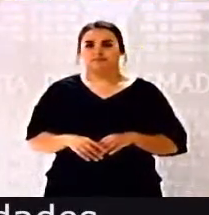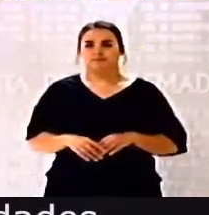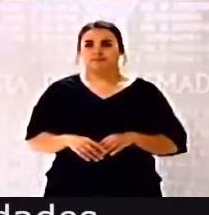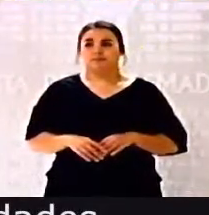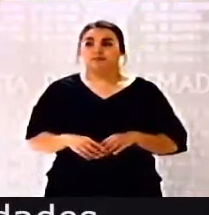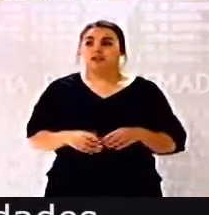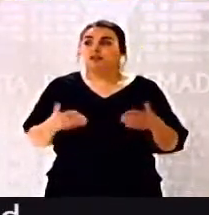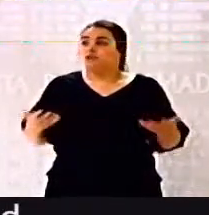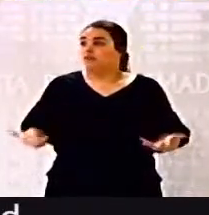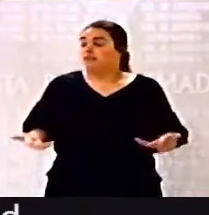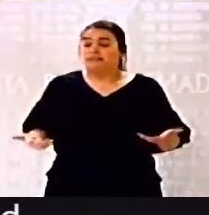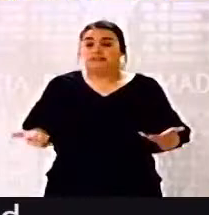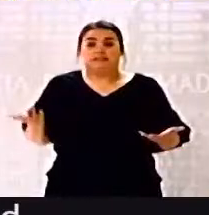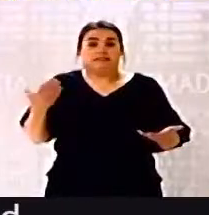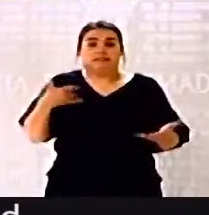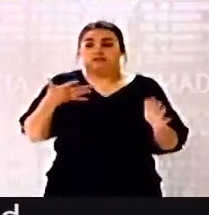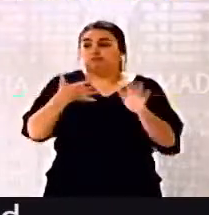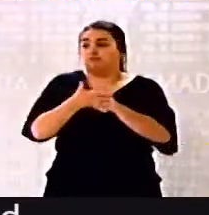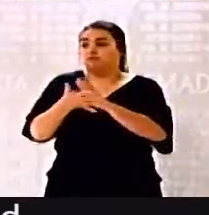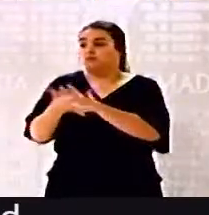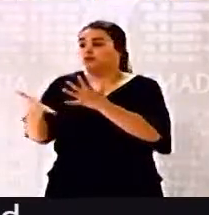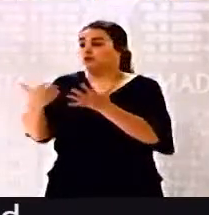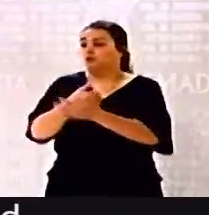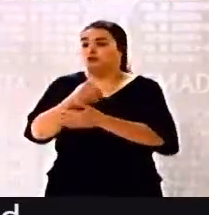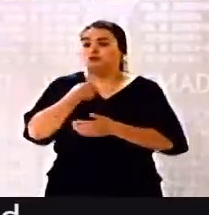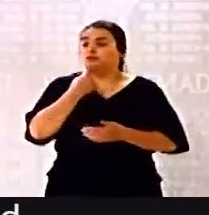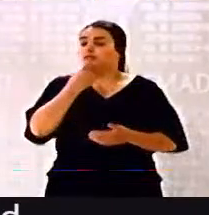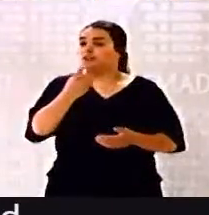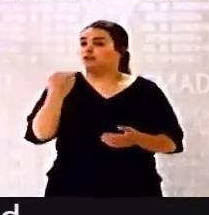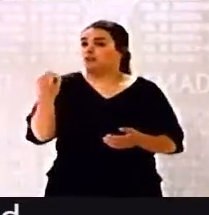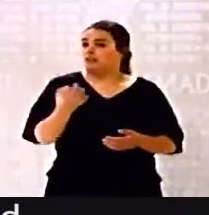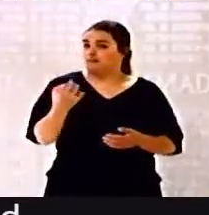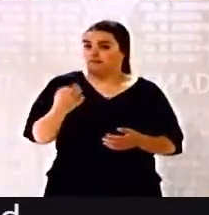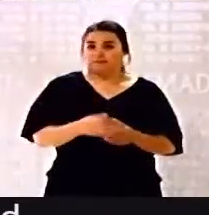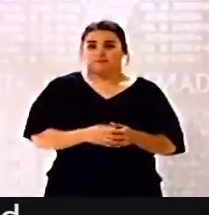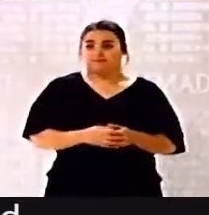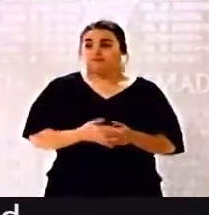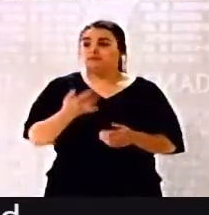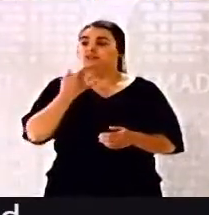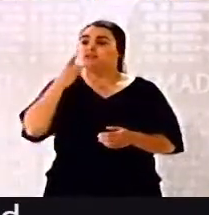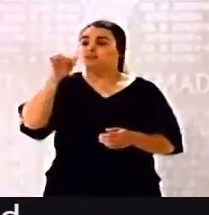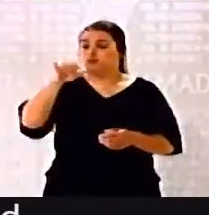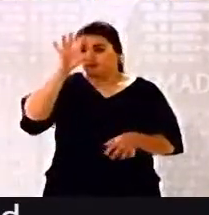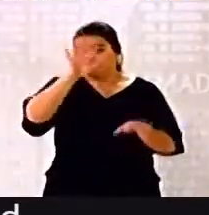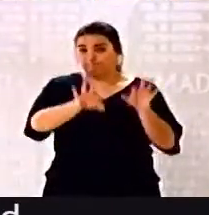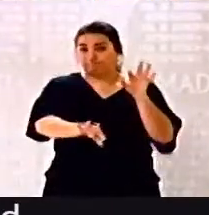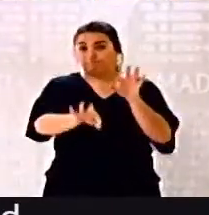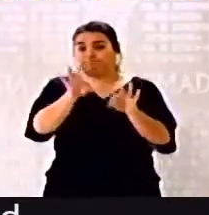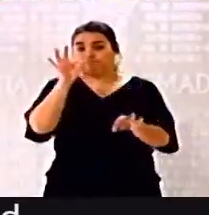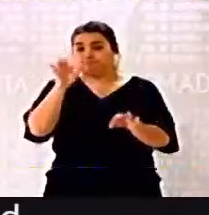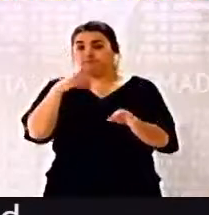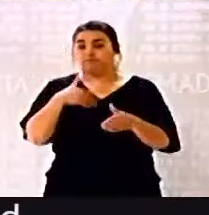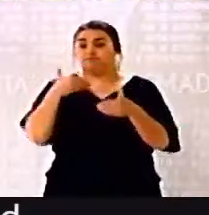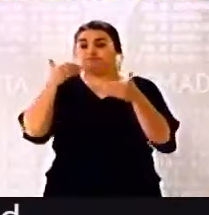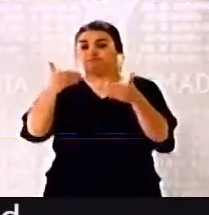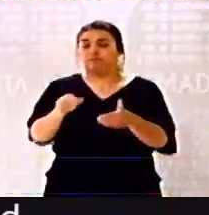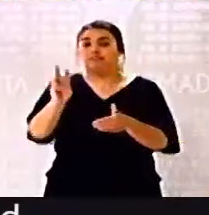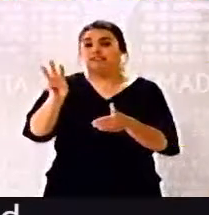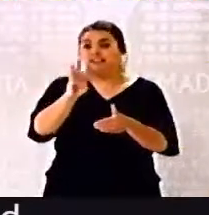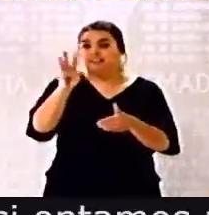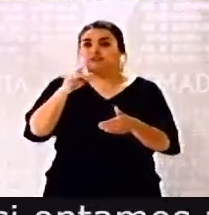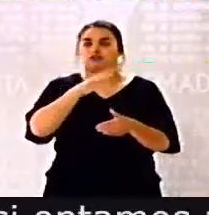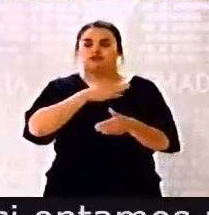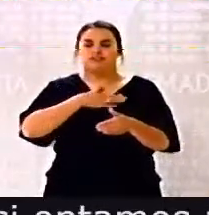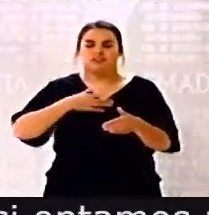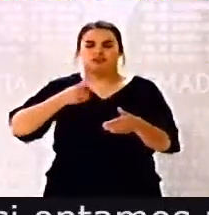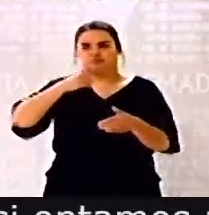lo tanto, esto es todo lo que les tenía que decir. Si hoy optamos a la fase 3, quiero que quede